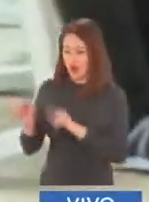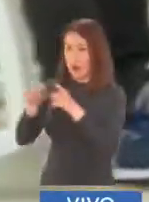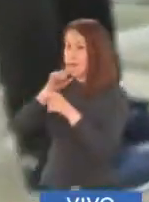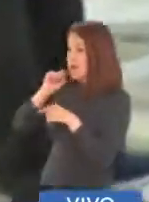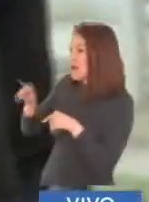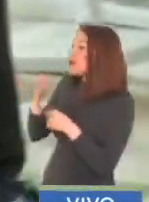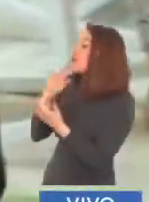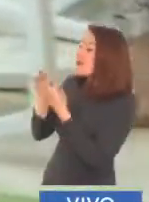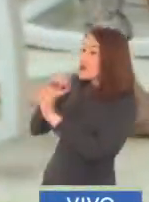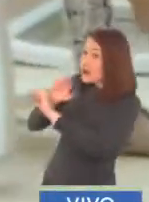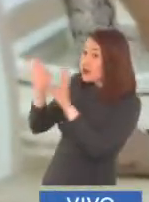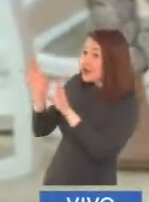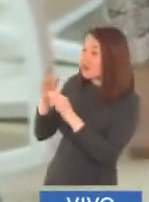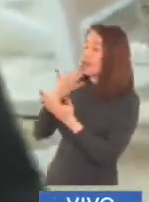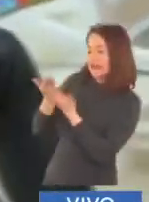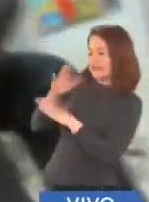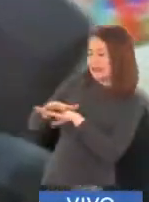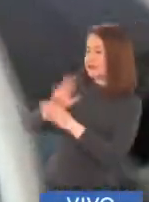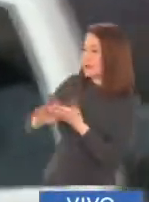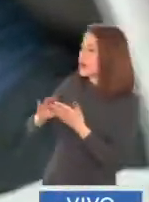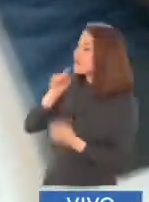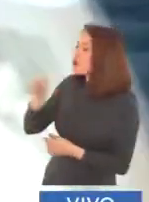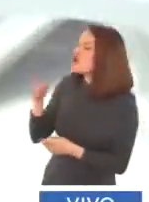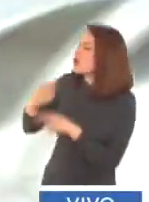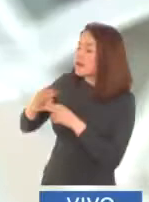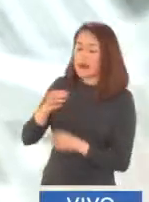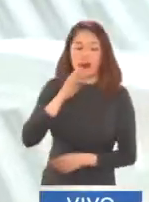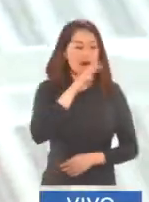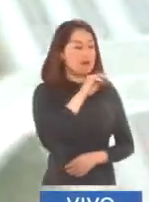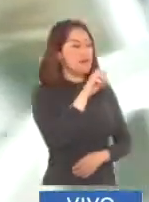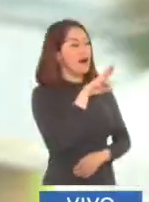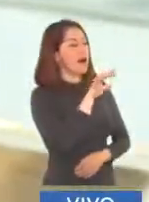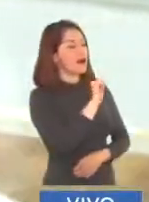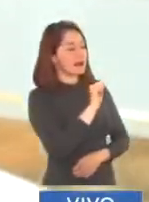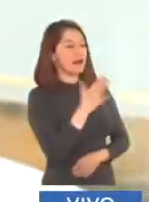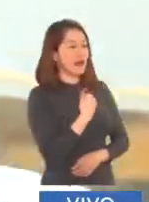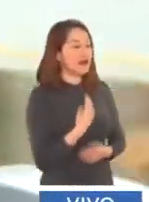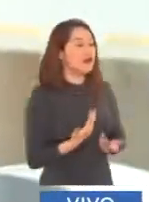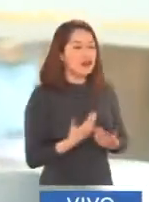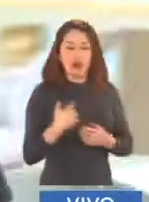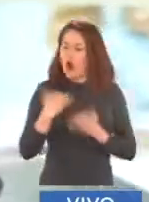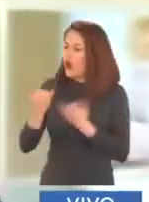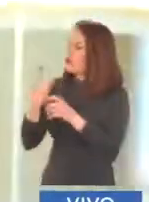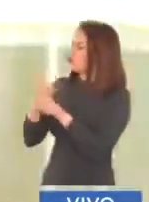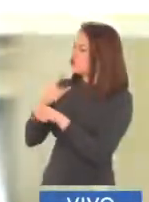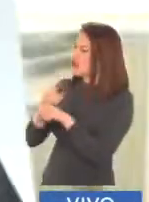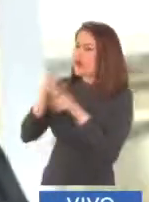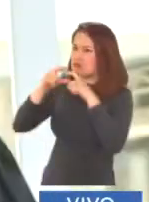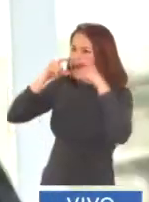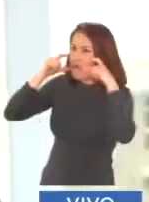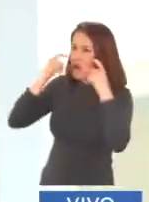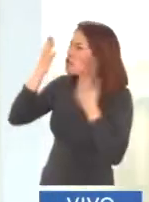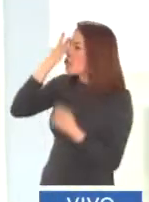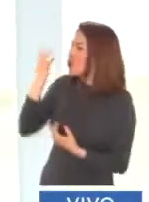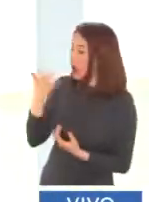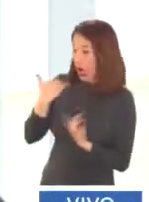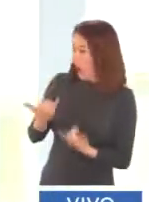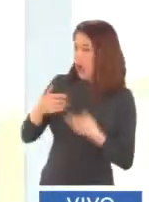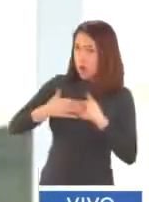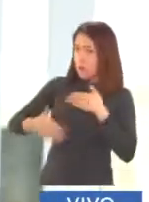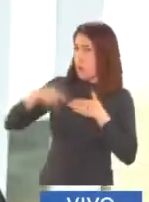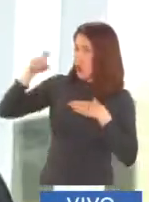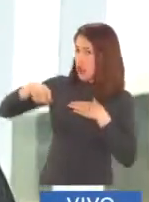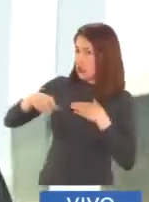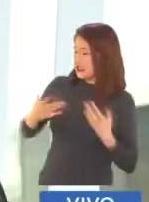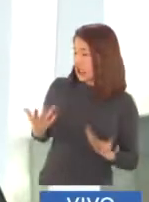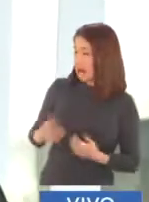vecina. Buenos días, tardes. ¿Cuál es su nombre? María Eugenia Ocampo. Doña María Eugenia, usted está usando tapabocas, pero ¿sabía que a partir de hoy ya no lo tiene que usar en